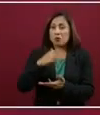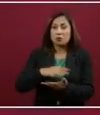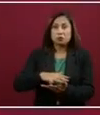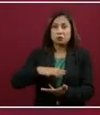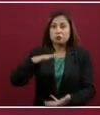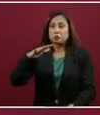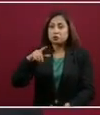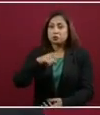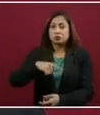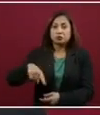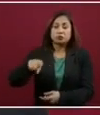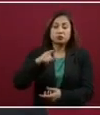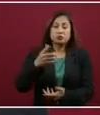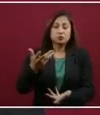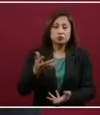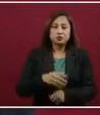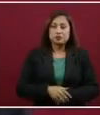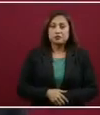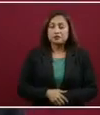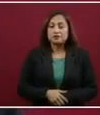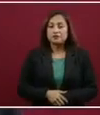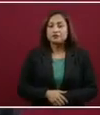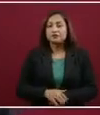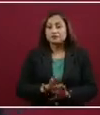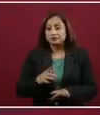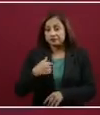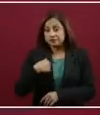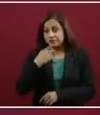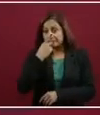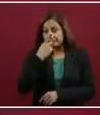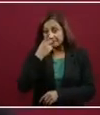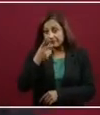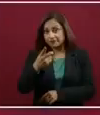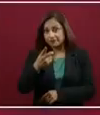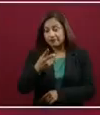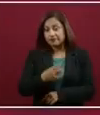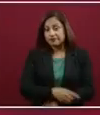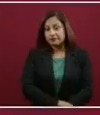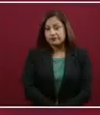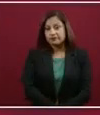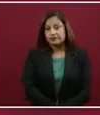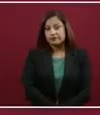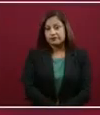corrupción. ¿Y qué les digo a los